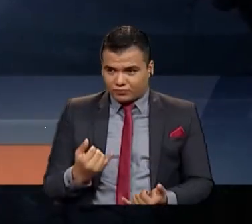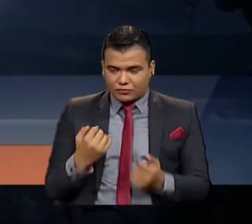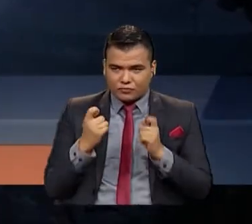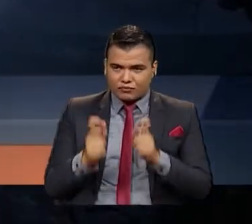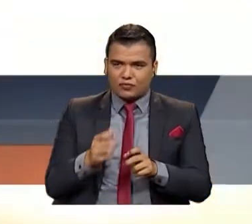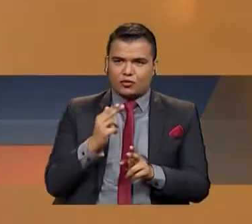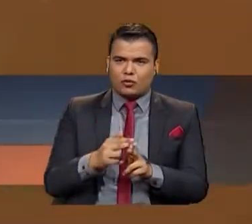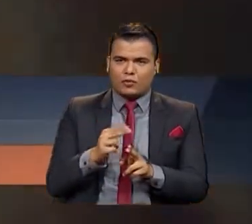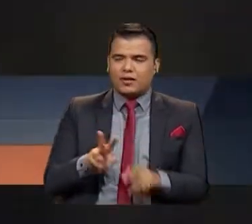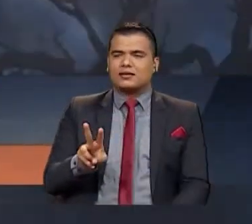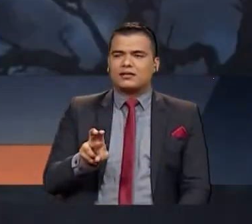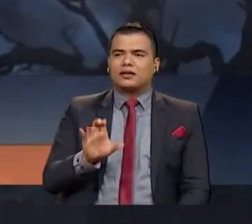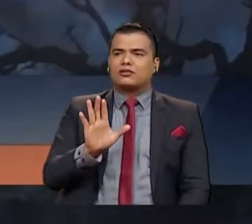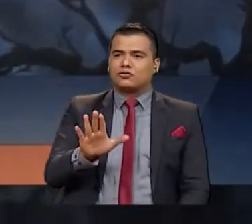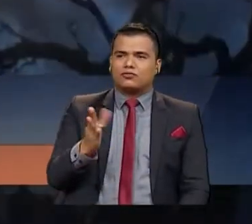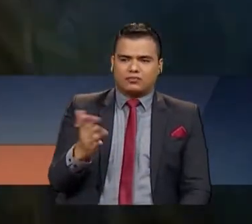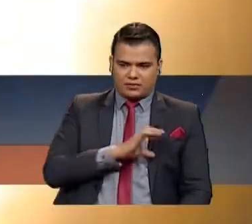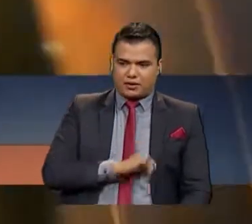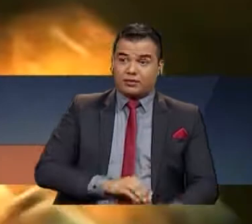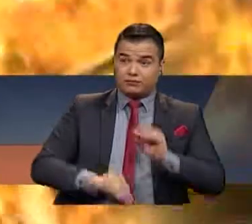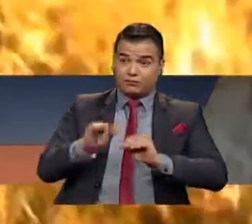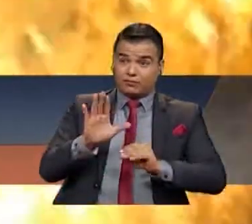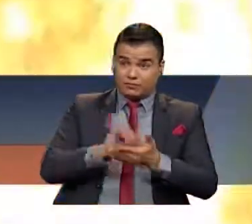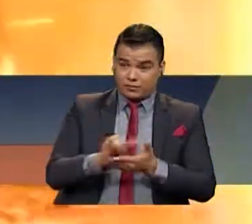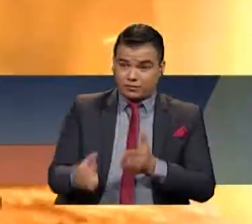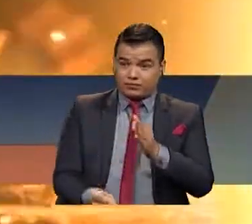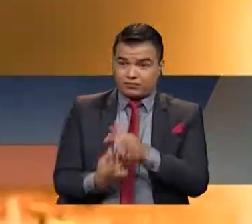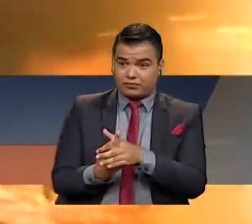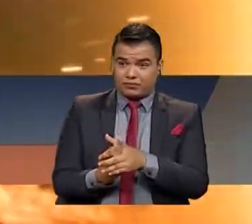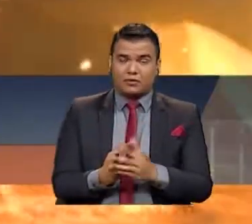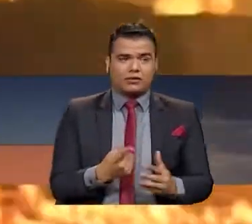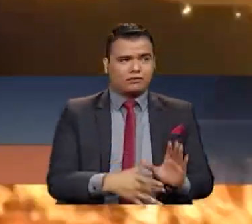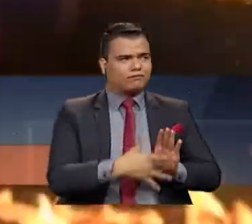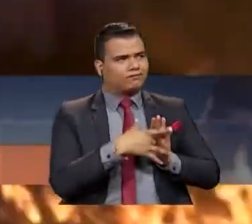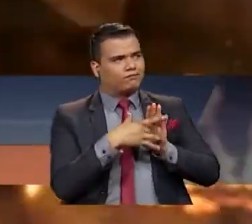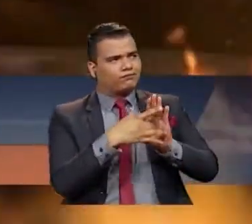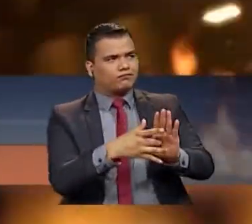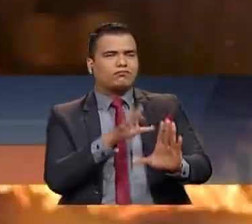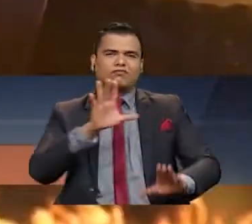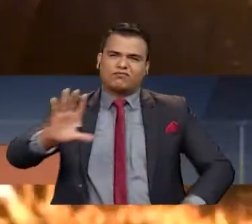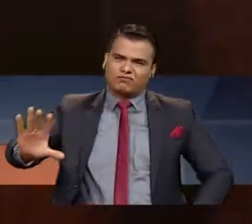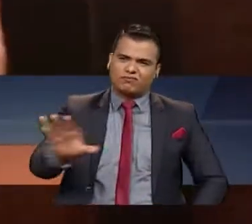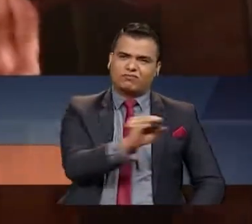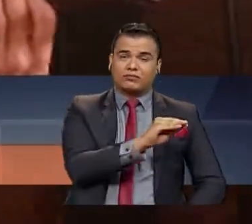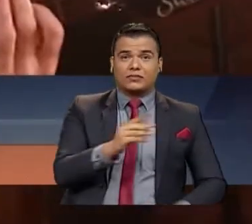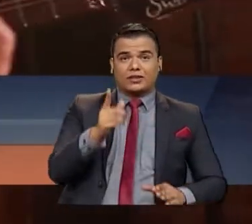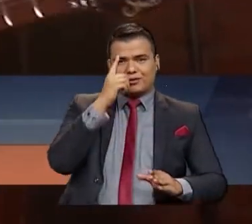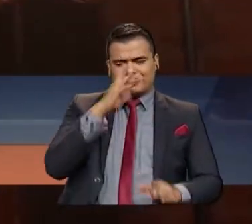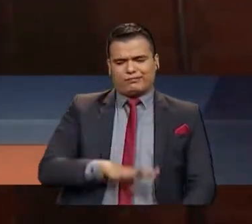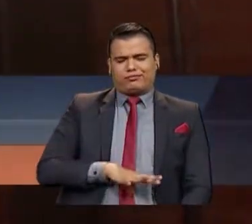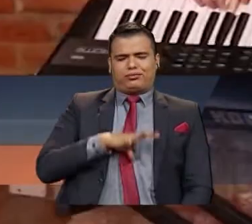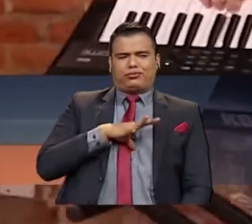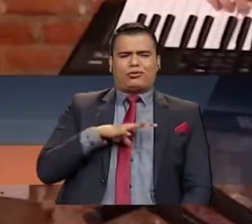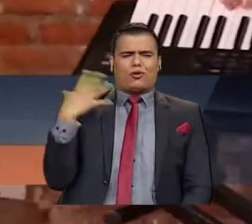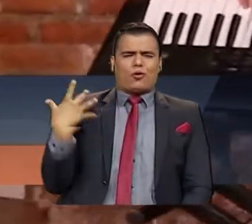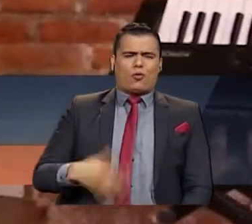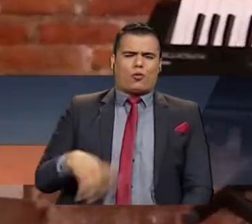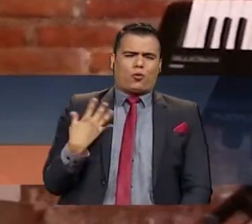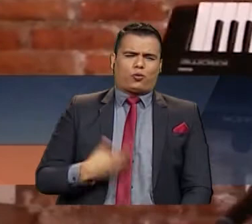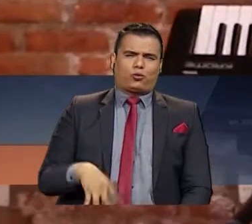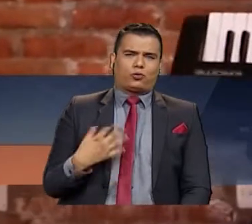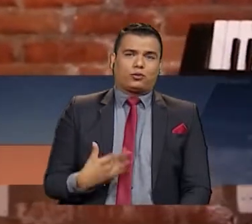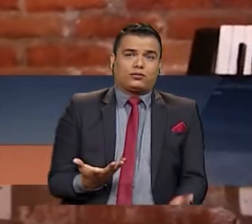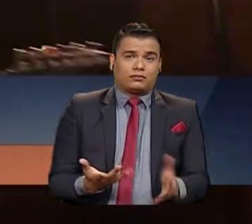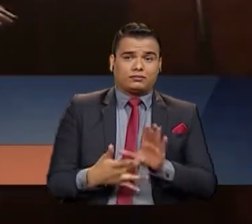fue producido aquí en Cali. Es un trabajo que queremos mostrar a todo el público porque estamos orgullosos de él. Y